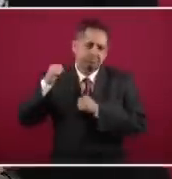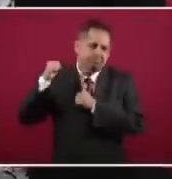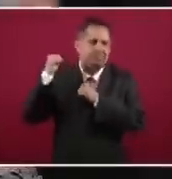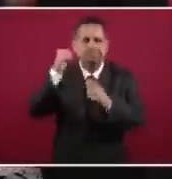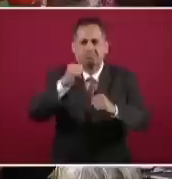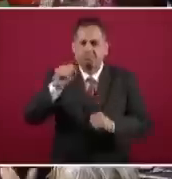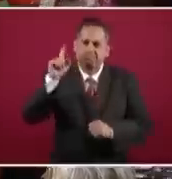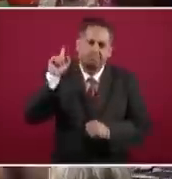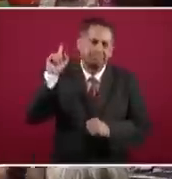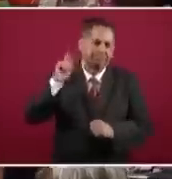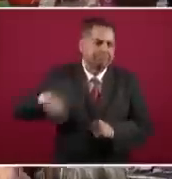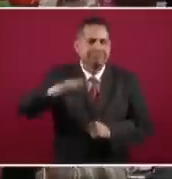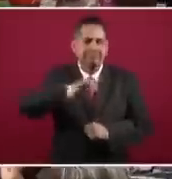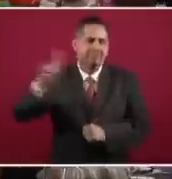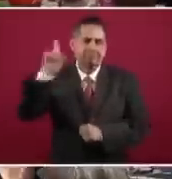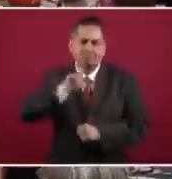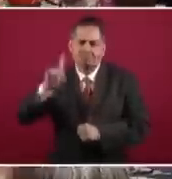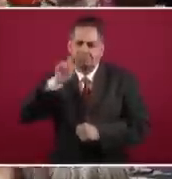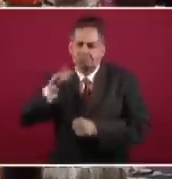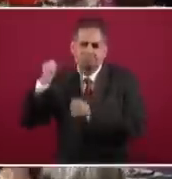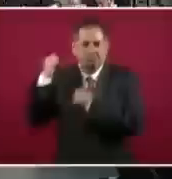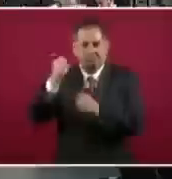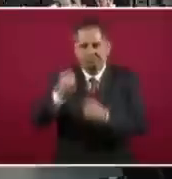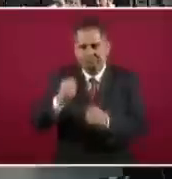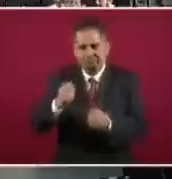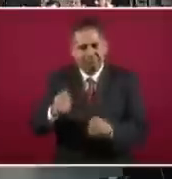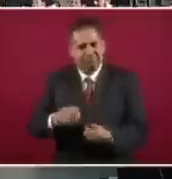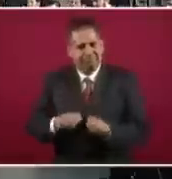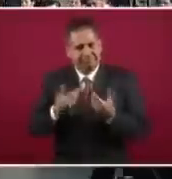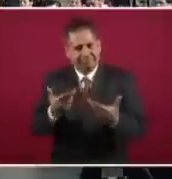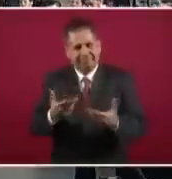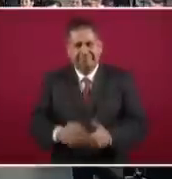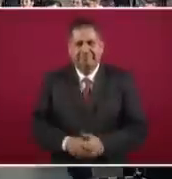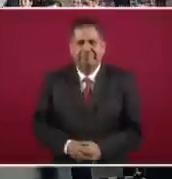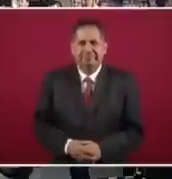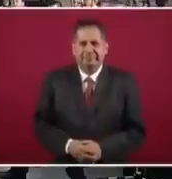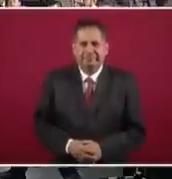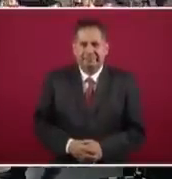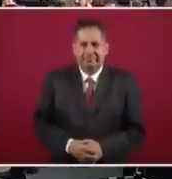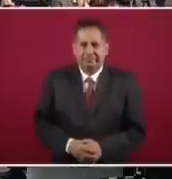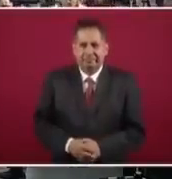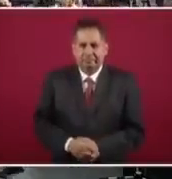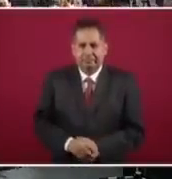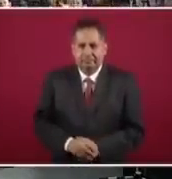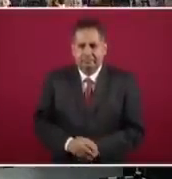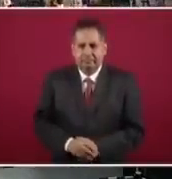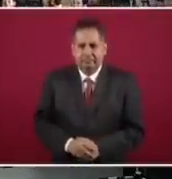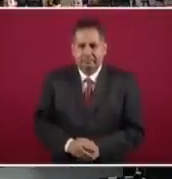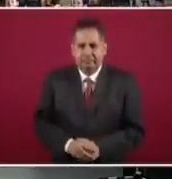mujeres. Presidente, ¿nos podemos tomar una foto?